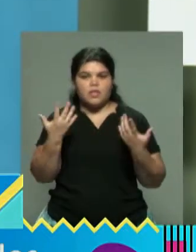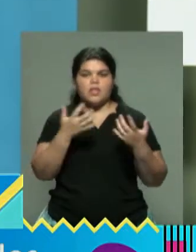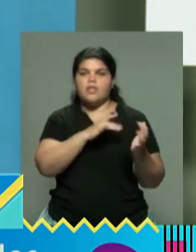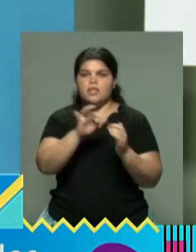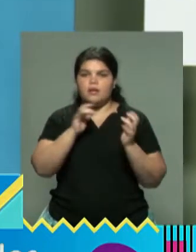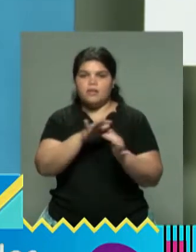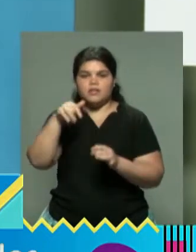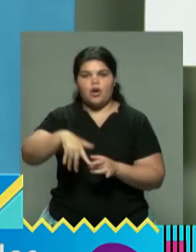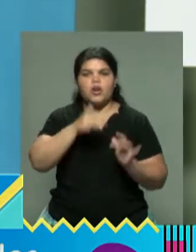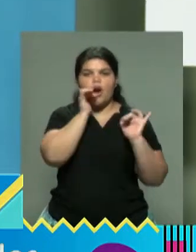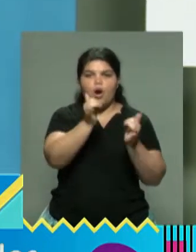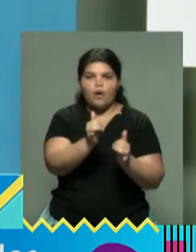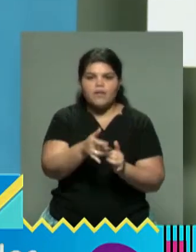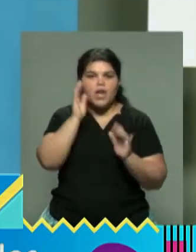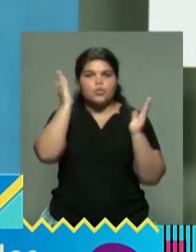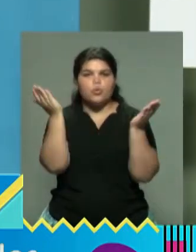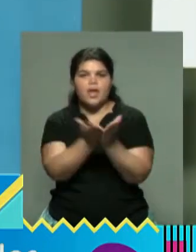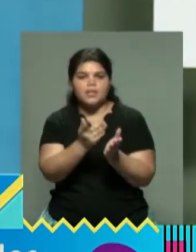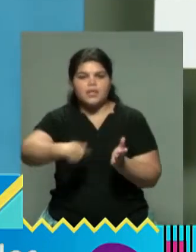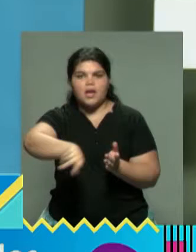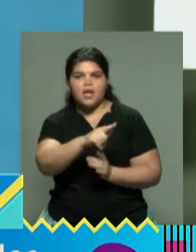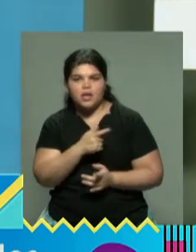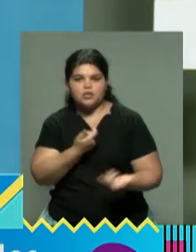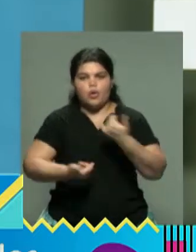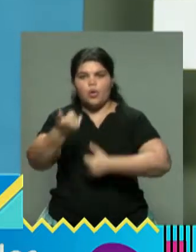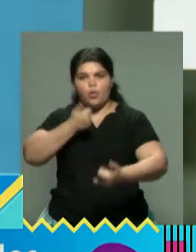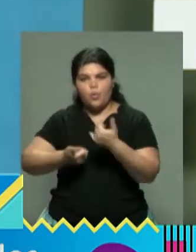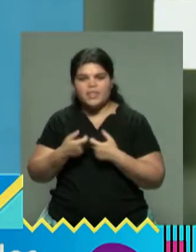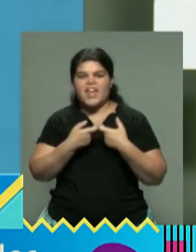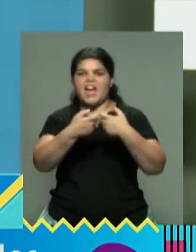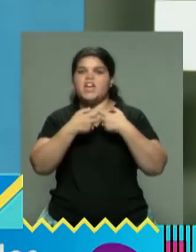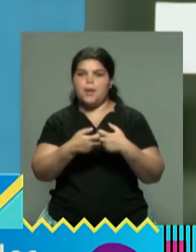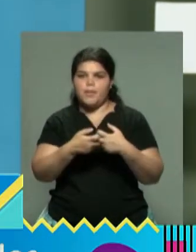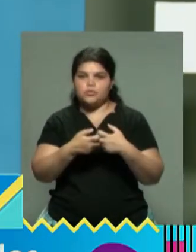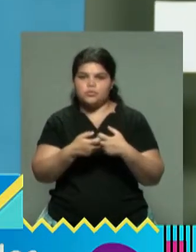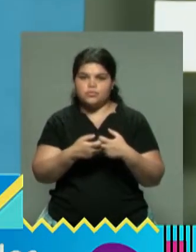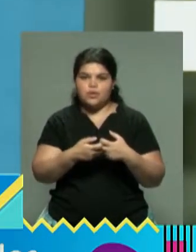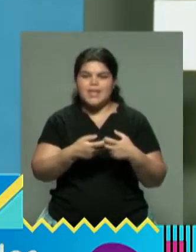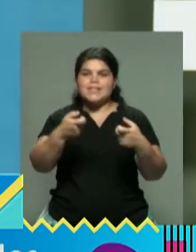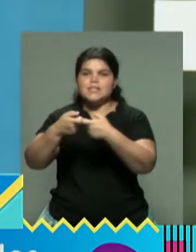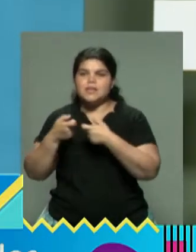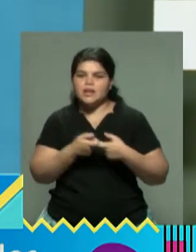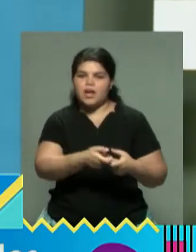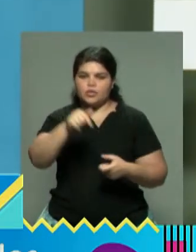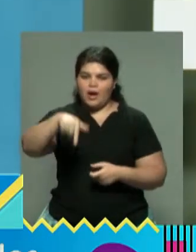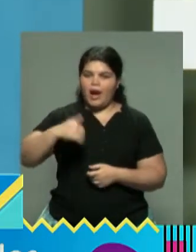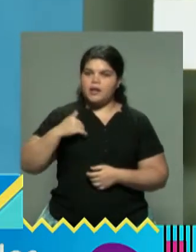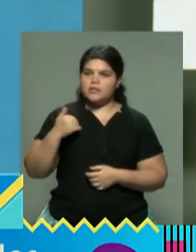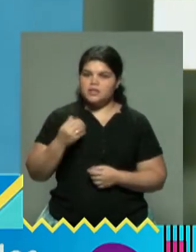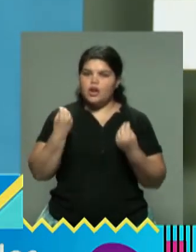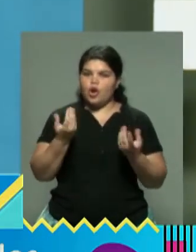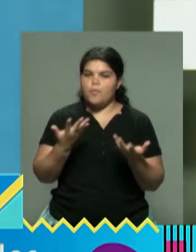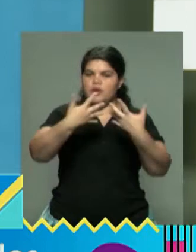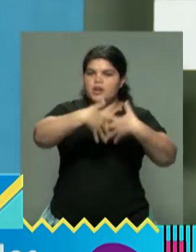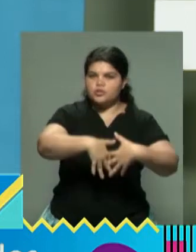joven, ¿sí? Los estudiantes hablando en este caso específicamente de los gremios, ¿sí? De los sindicatos en la Argentina, cómo se relacionan